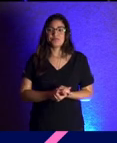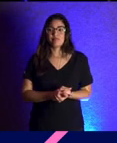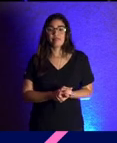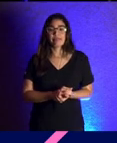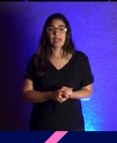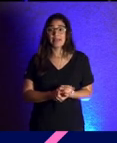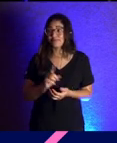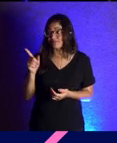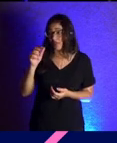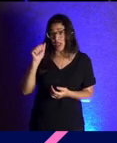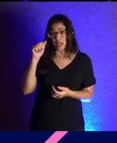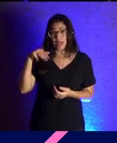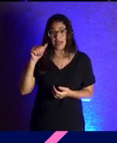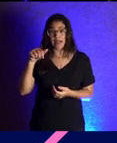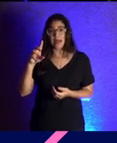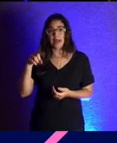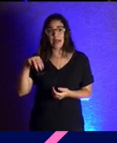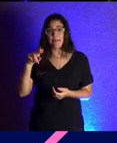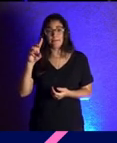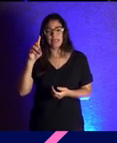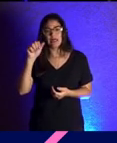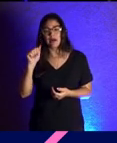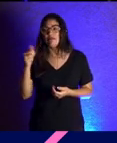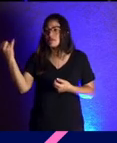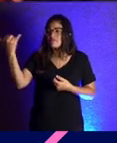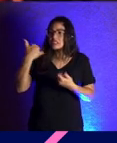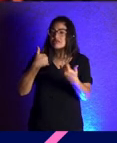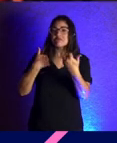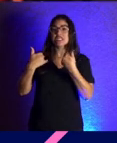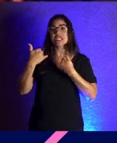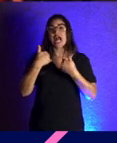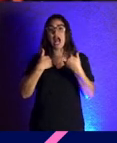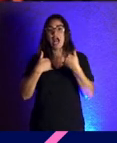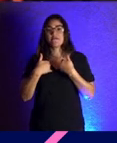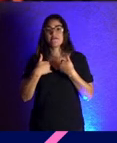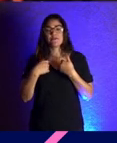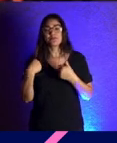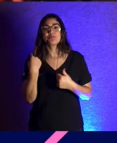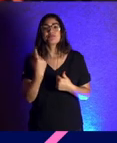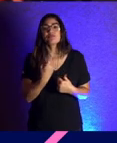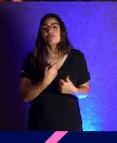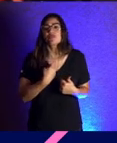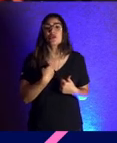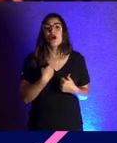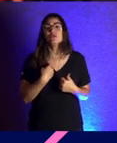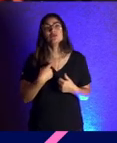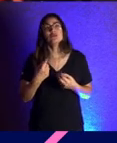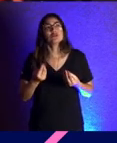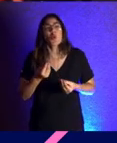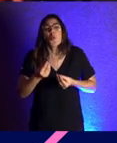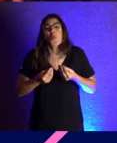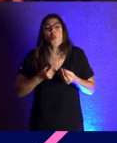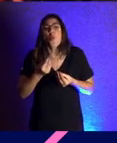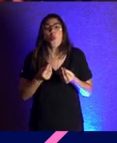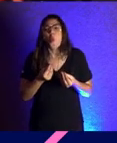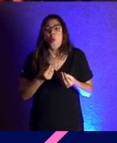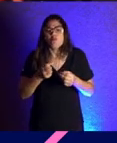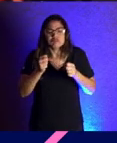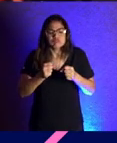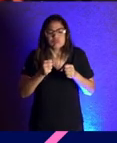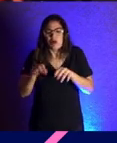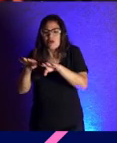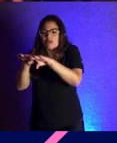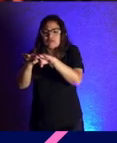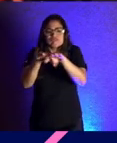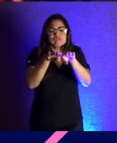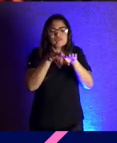manda para más allá de cómo uno puede ir cumpliendo ciertos pasos de trabajo que pasan de 60, que